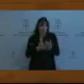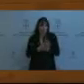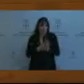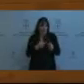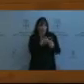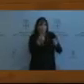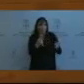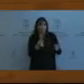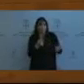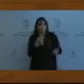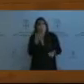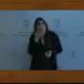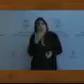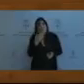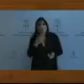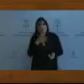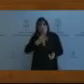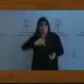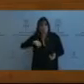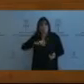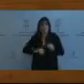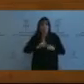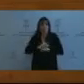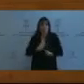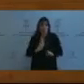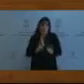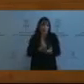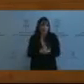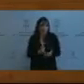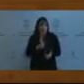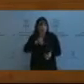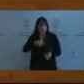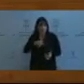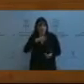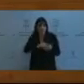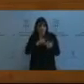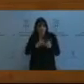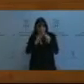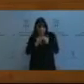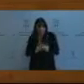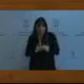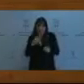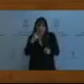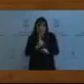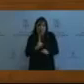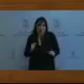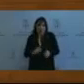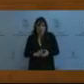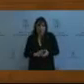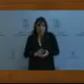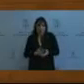que el Gobierno es un incumplidor una vez más. Dos meses para elaborar un plan sabiendo cuáles son los procedimientos administrativos para